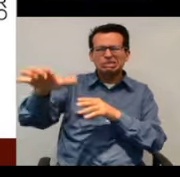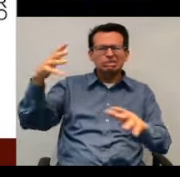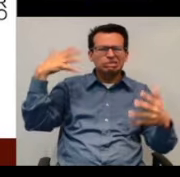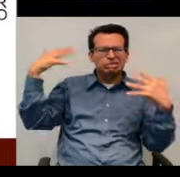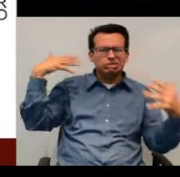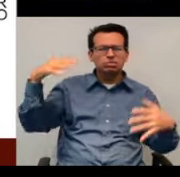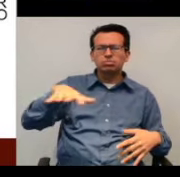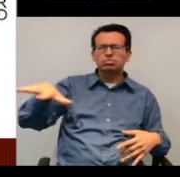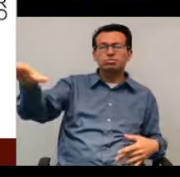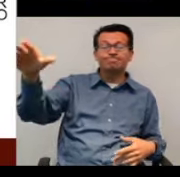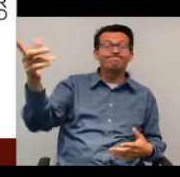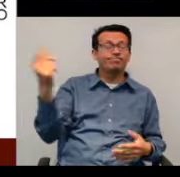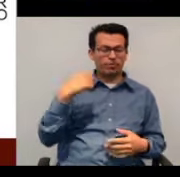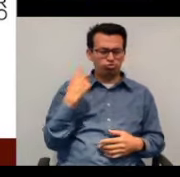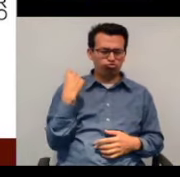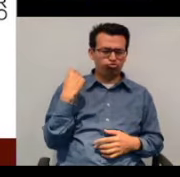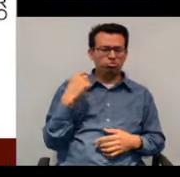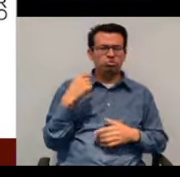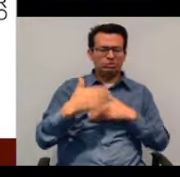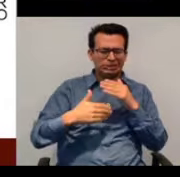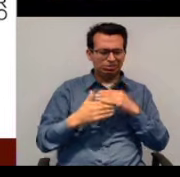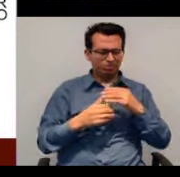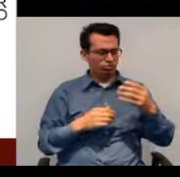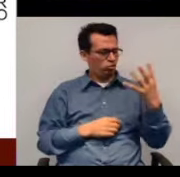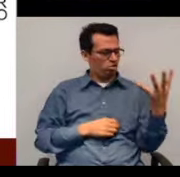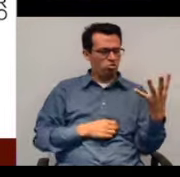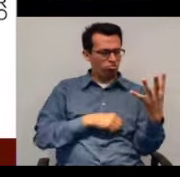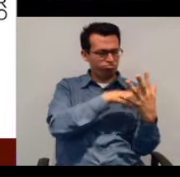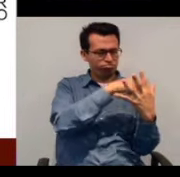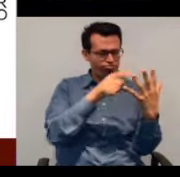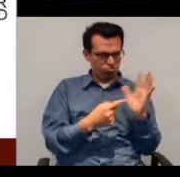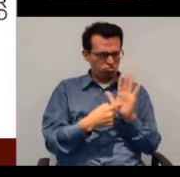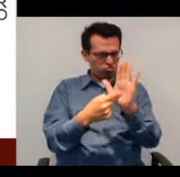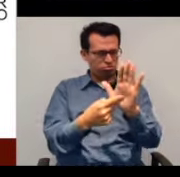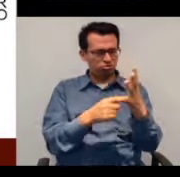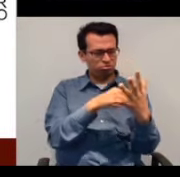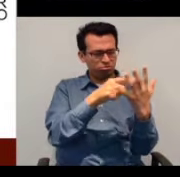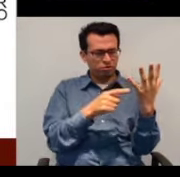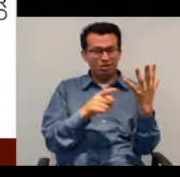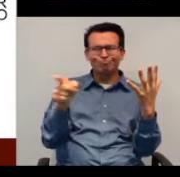que empezamos a desarrollar adicional a los cinco grupos que voy a mencionar a continuación.